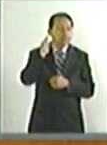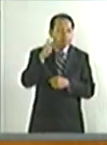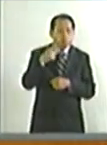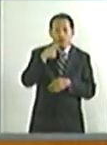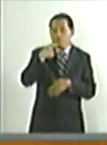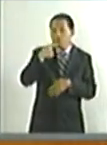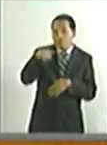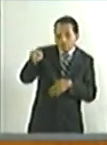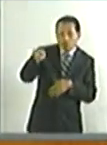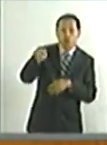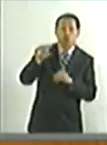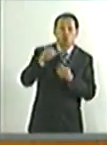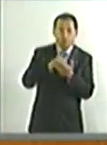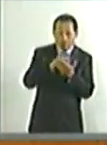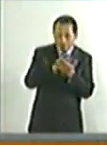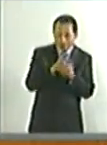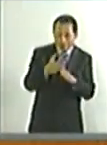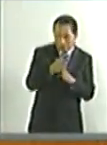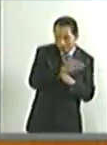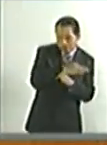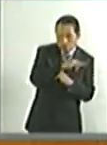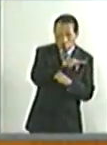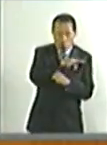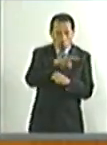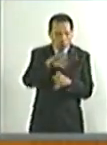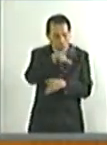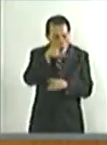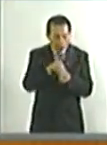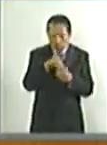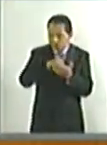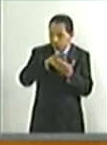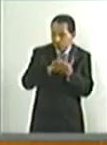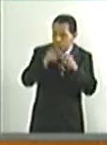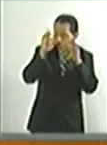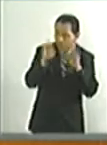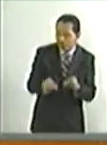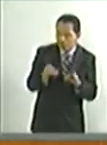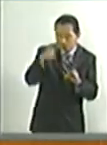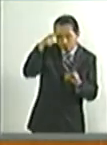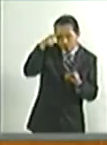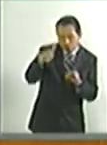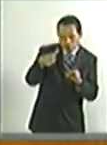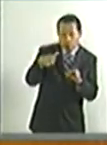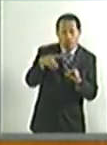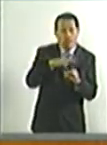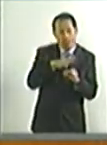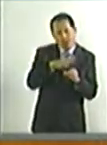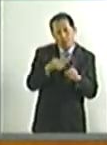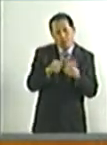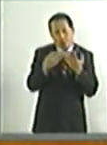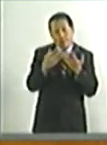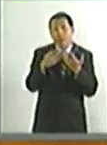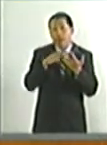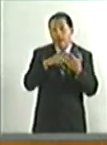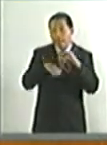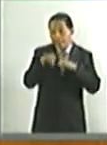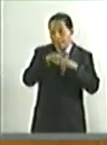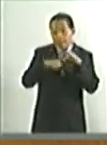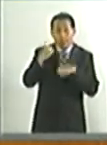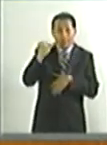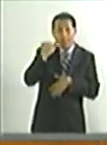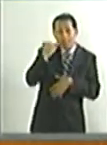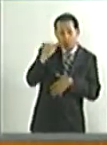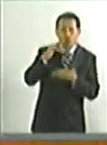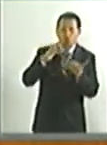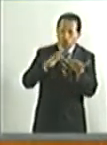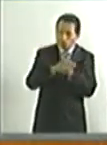denuncia o antecedente formal sean plenamente identificados con el apoyo de las respectivas empresas de